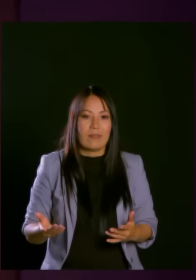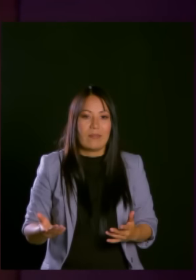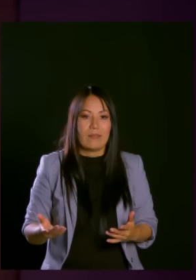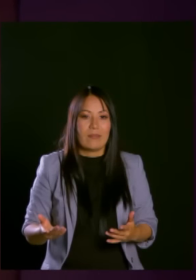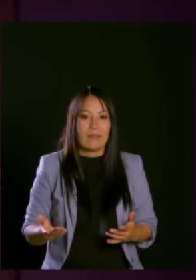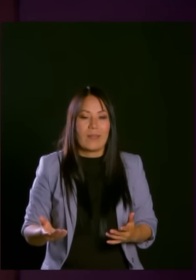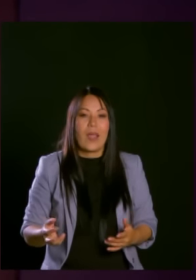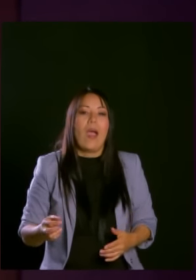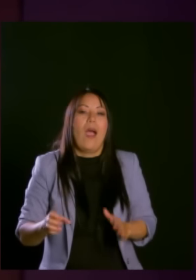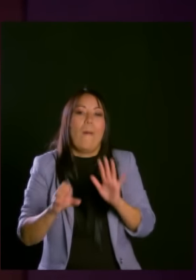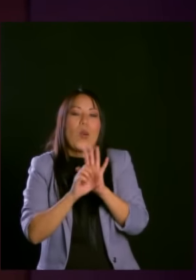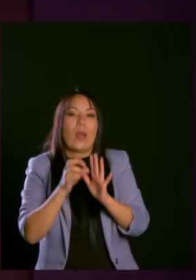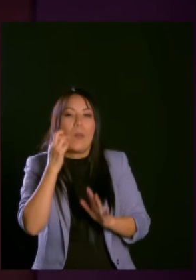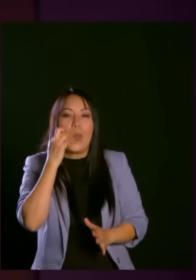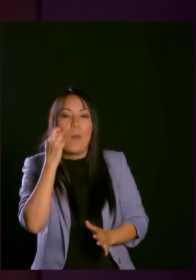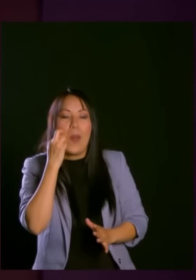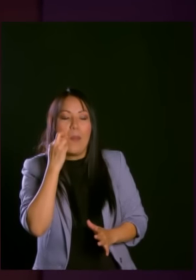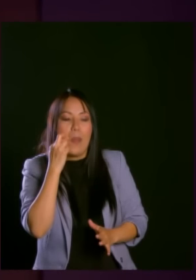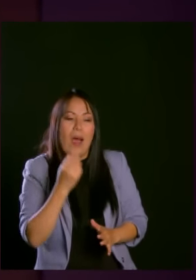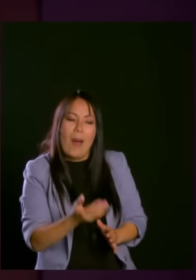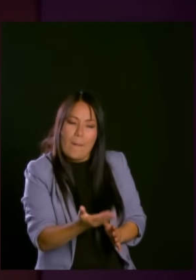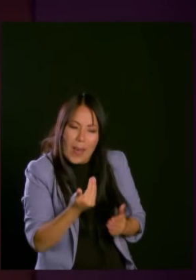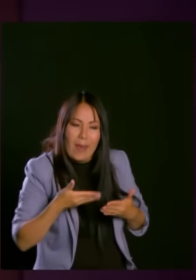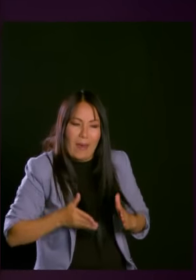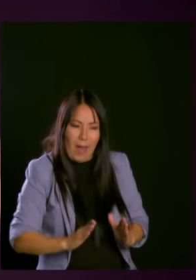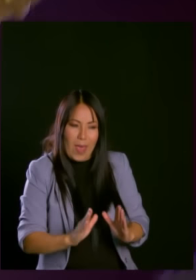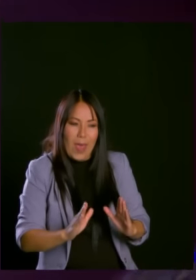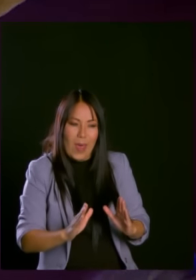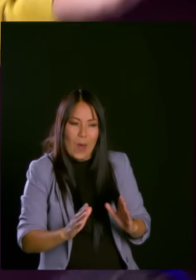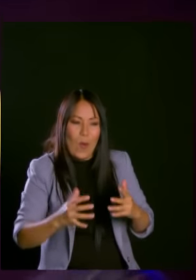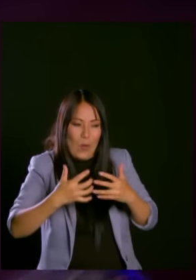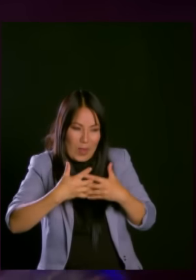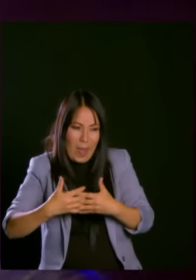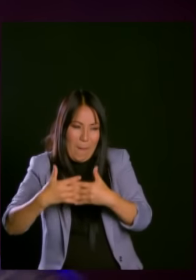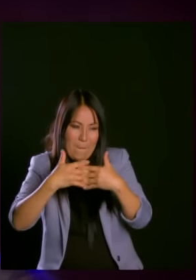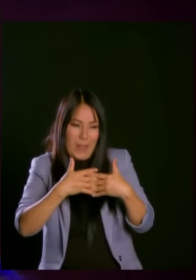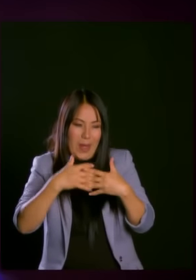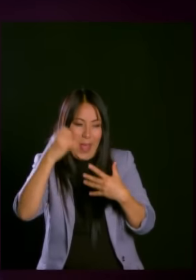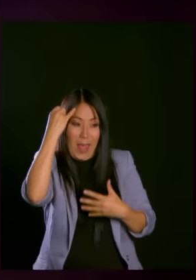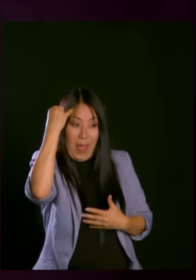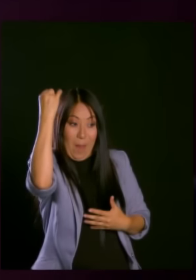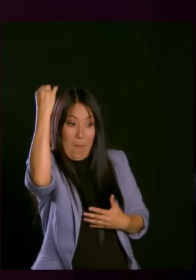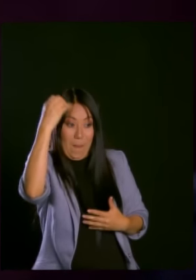¿Qué papá no quiere que sus hijos sean sus socios? ¡Porfa!